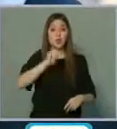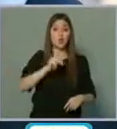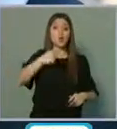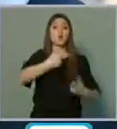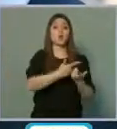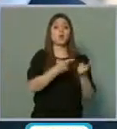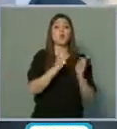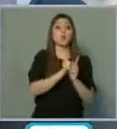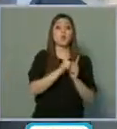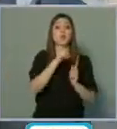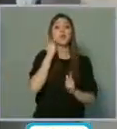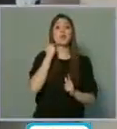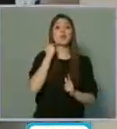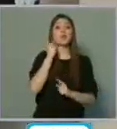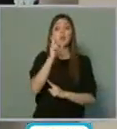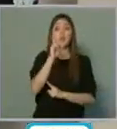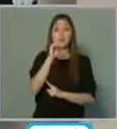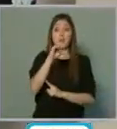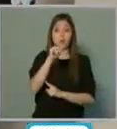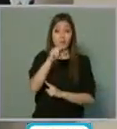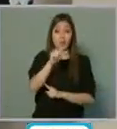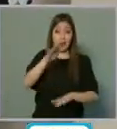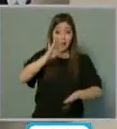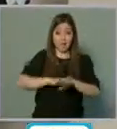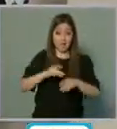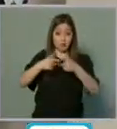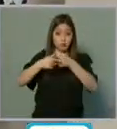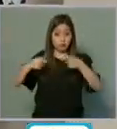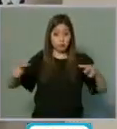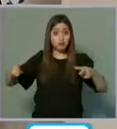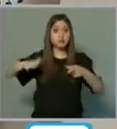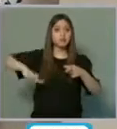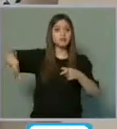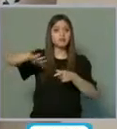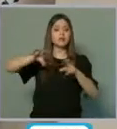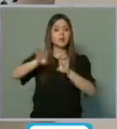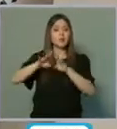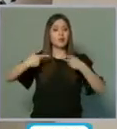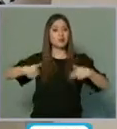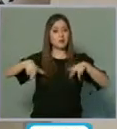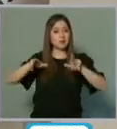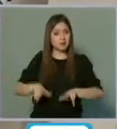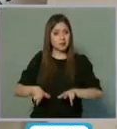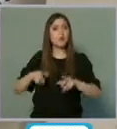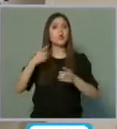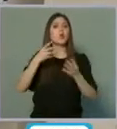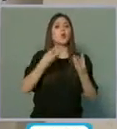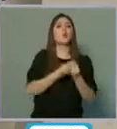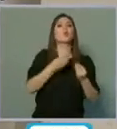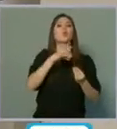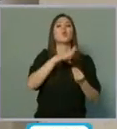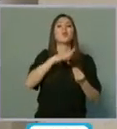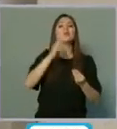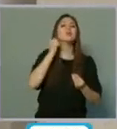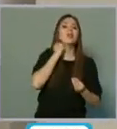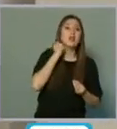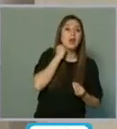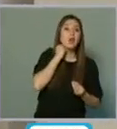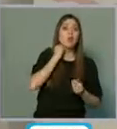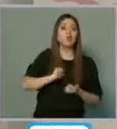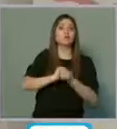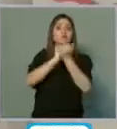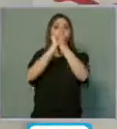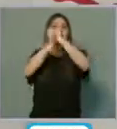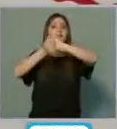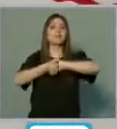recuperar tanto la mayoría como en la Cámara de Representantes como la mayoría en el Senado, pues existe esta efervescencia